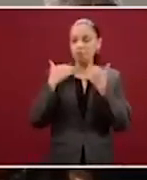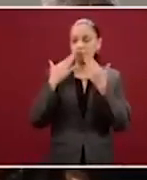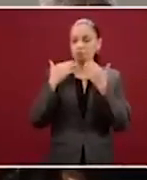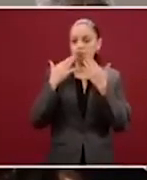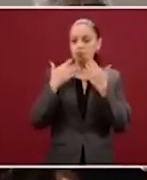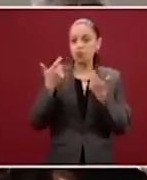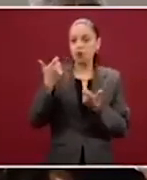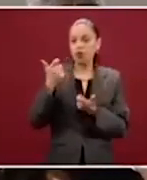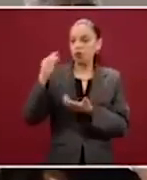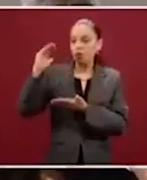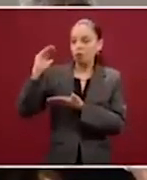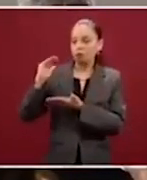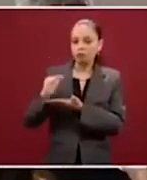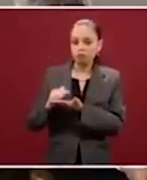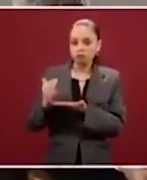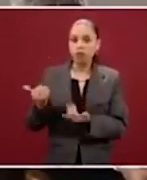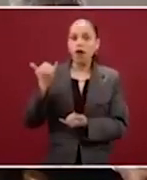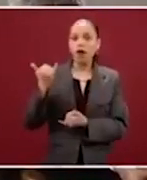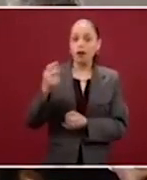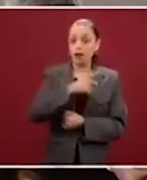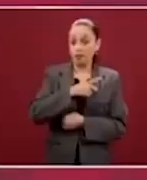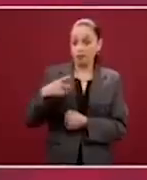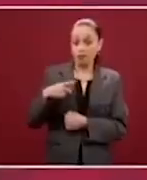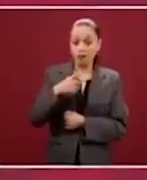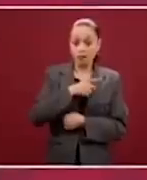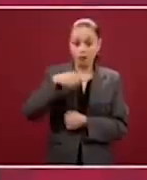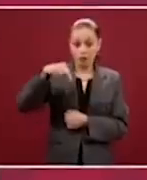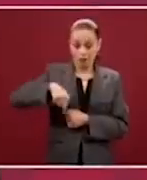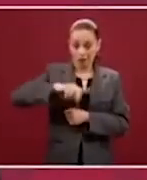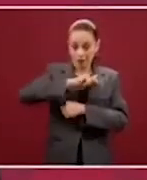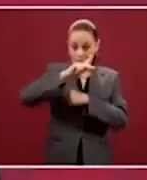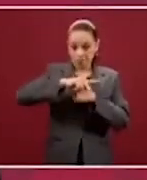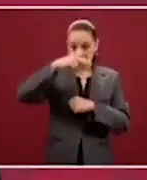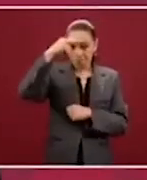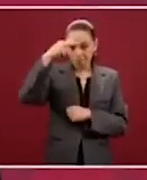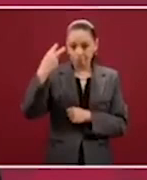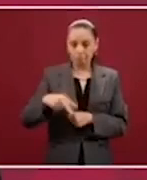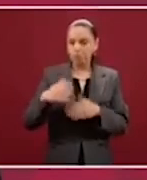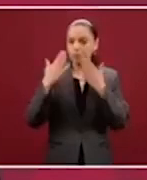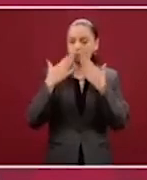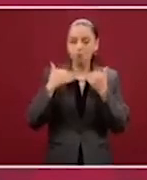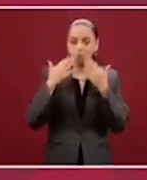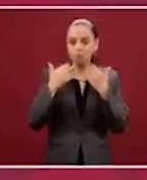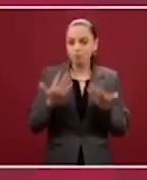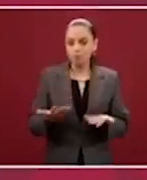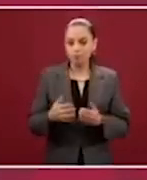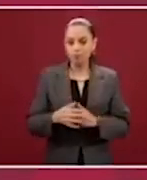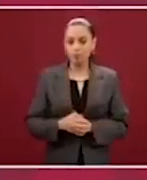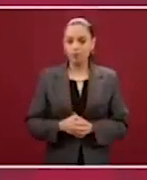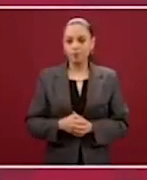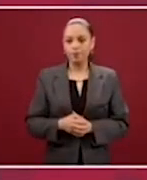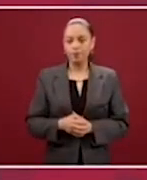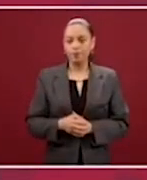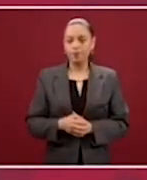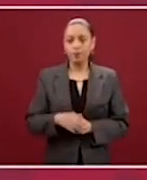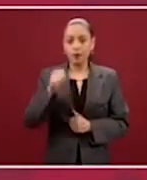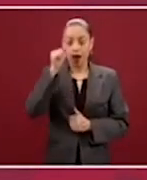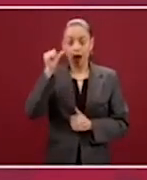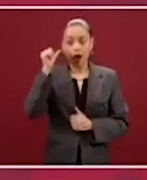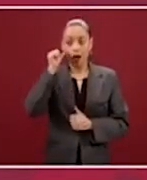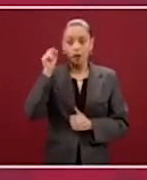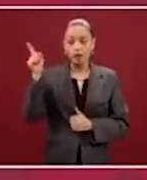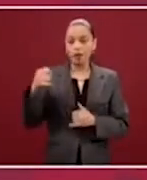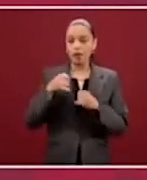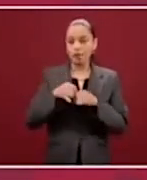no estamos endeudando al país ayer informó el secretario de hacienda lo que yo les comentaba en un